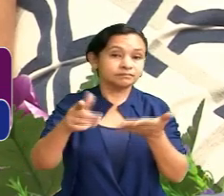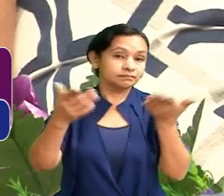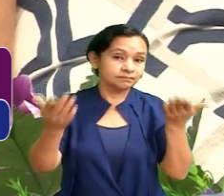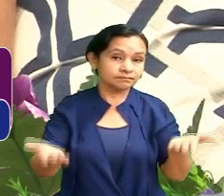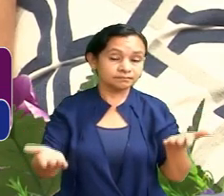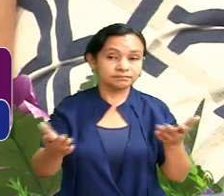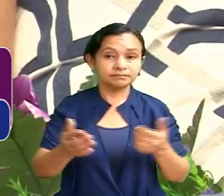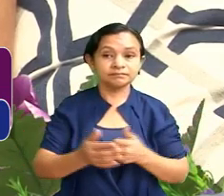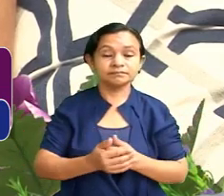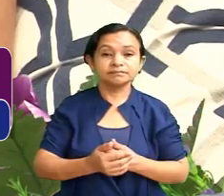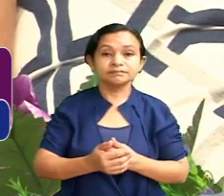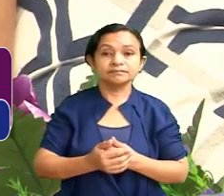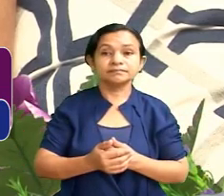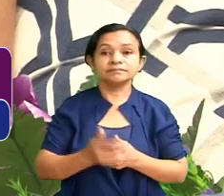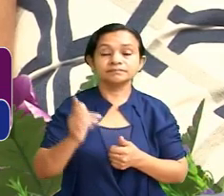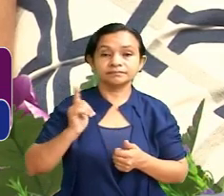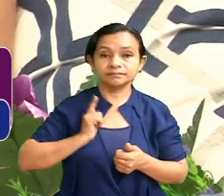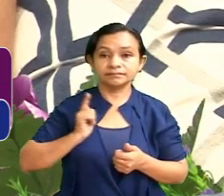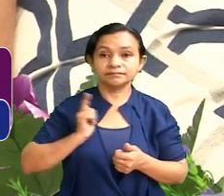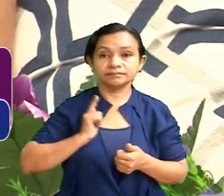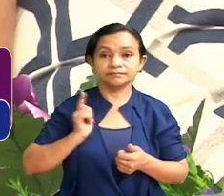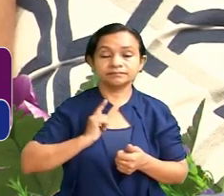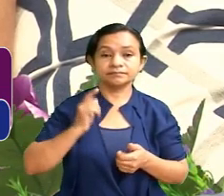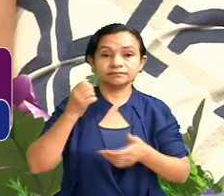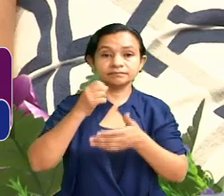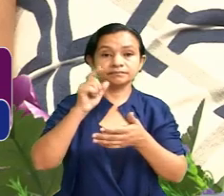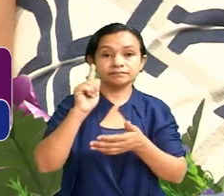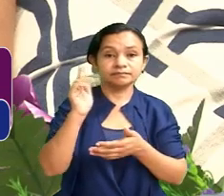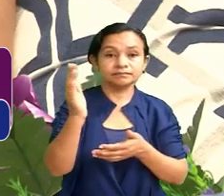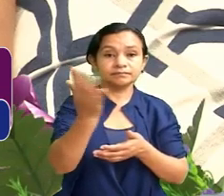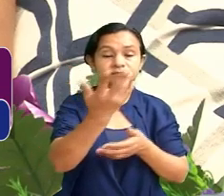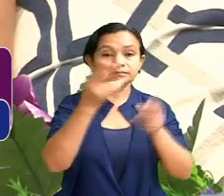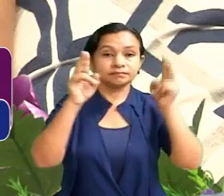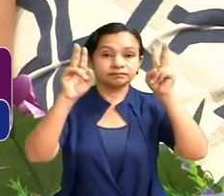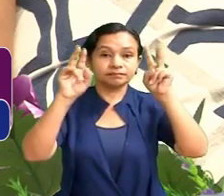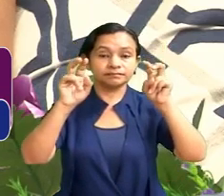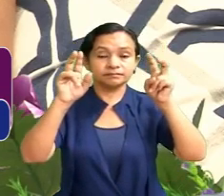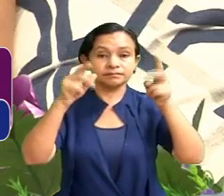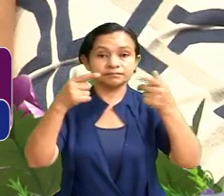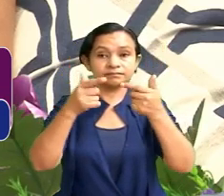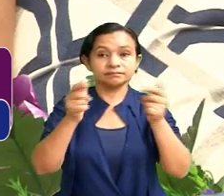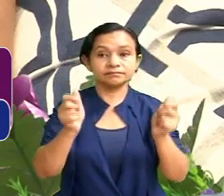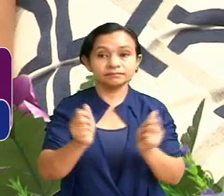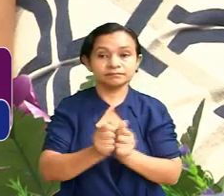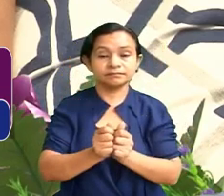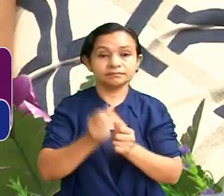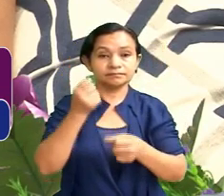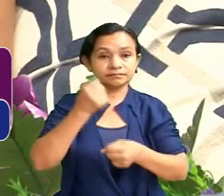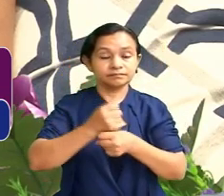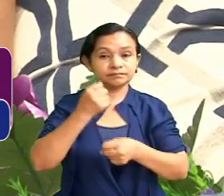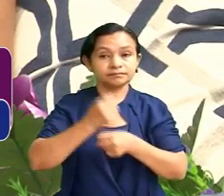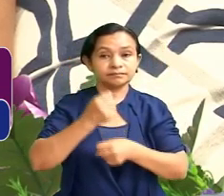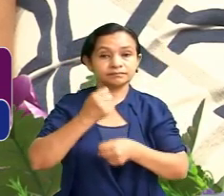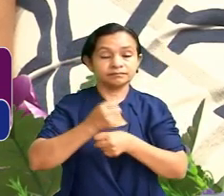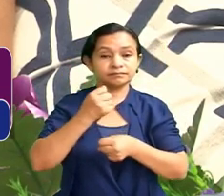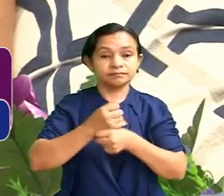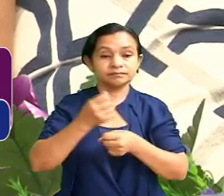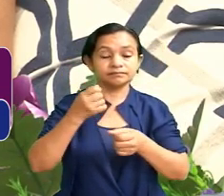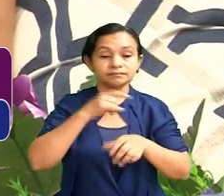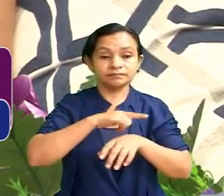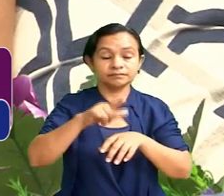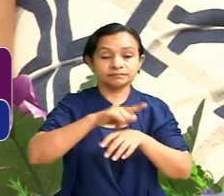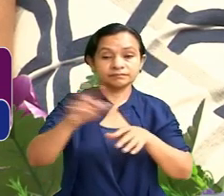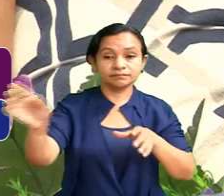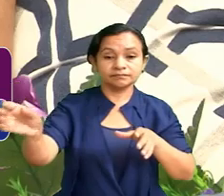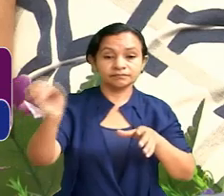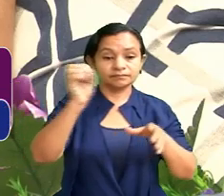este inclusive es reforzar todo el tema de su flota del equipamiento que tiene para ejercer la labor de recolección de basura